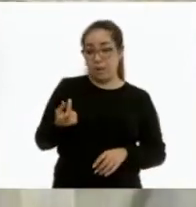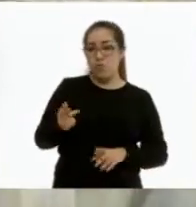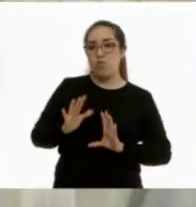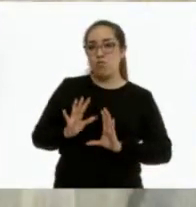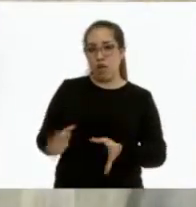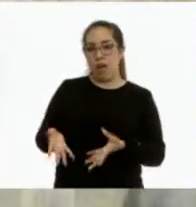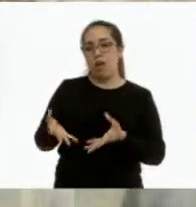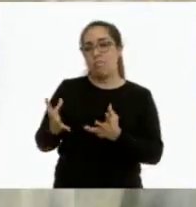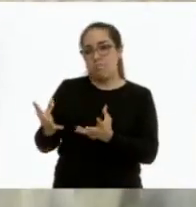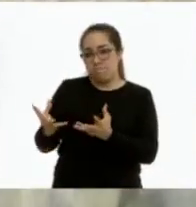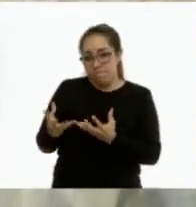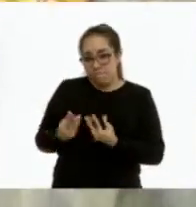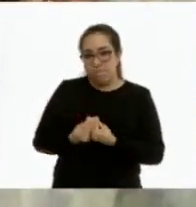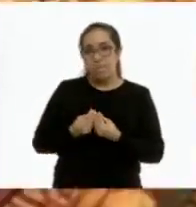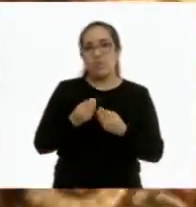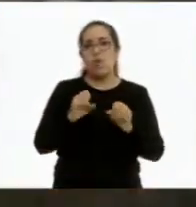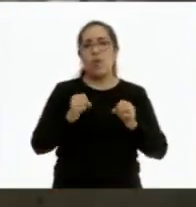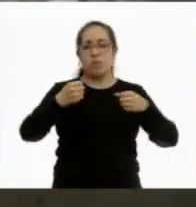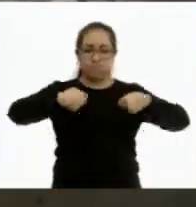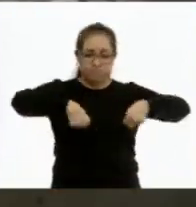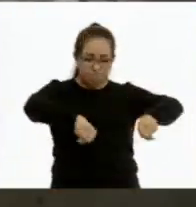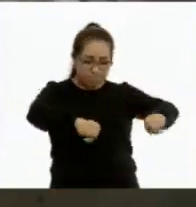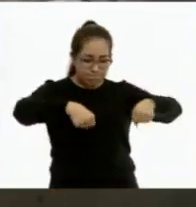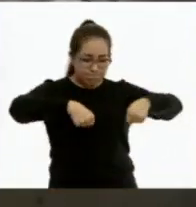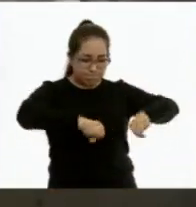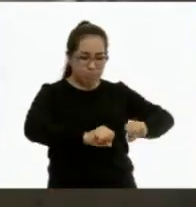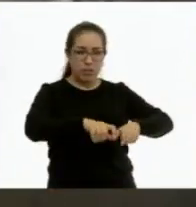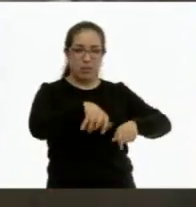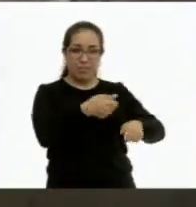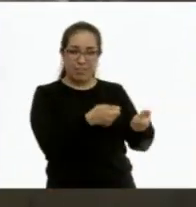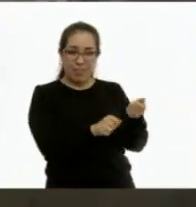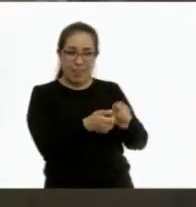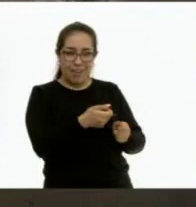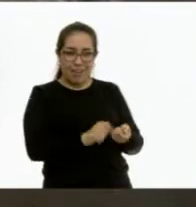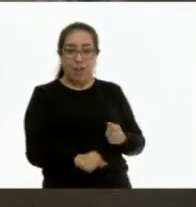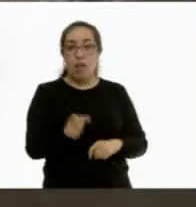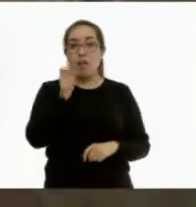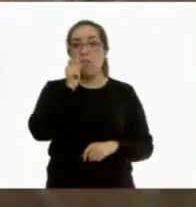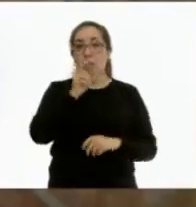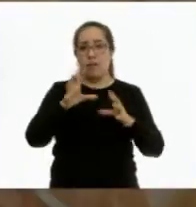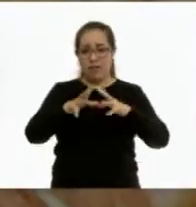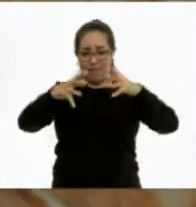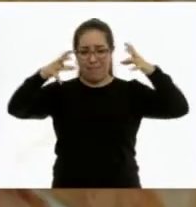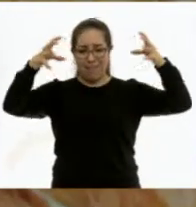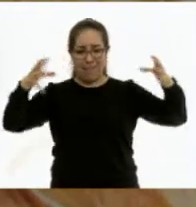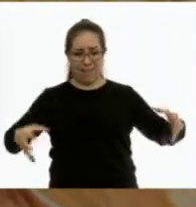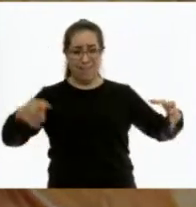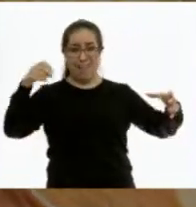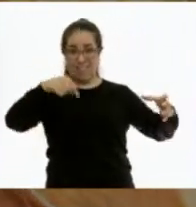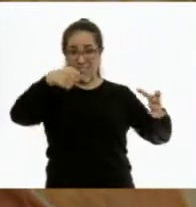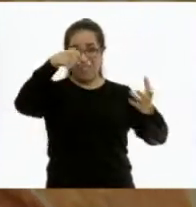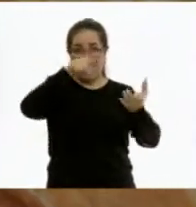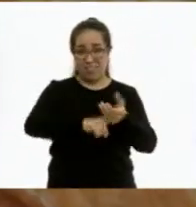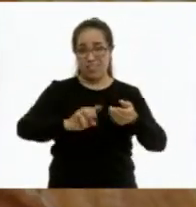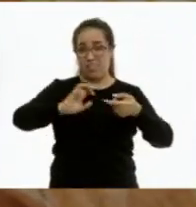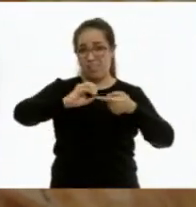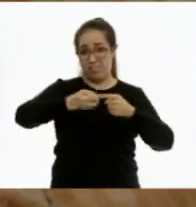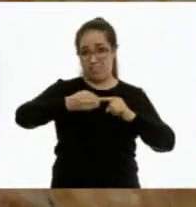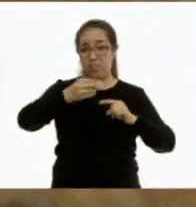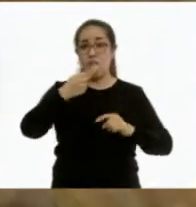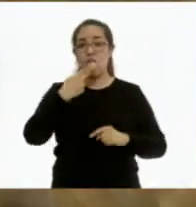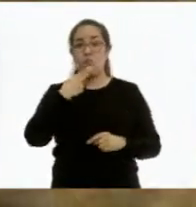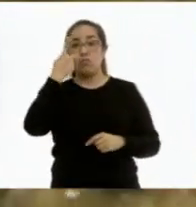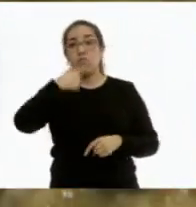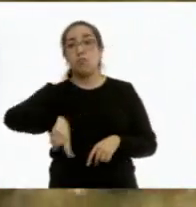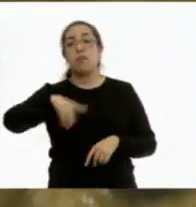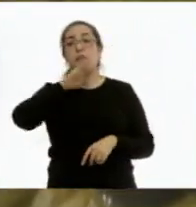uso del metate y se domesticó a la gran calabaza, con cuyas semillas se prepara desde entonces el